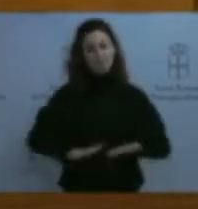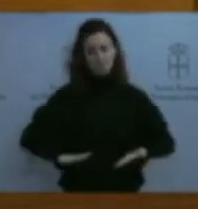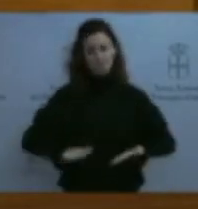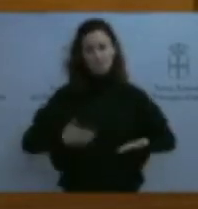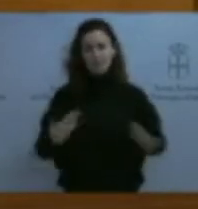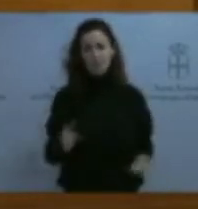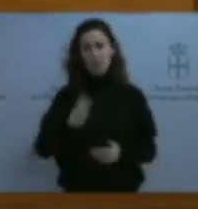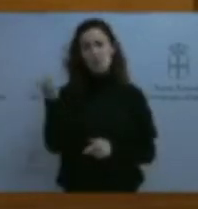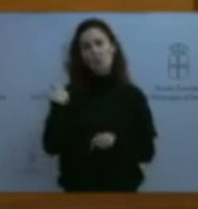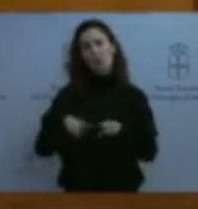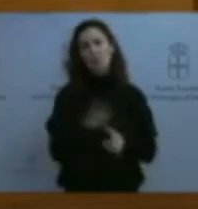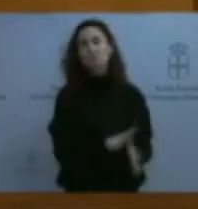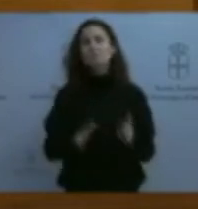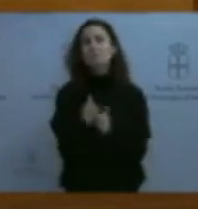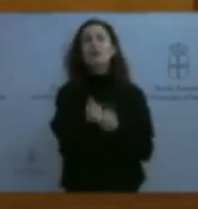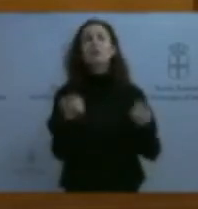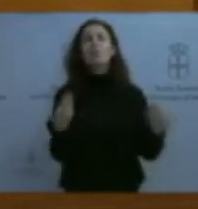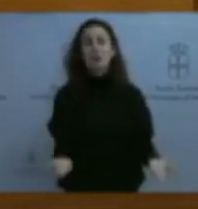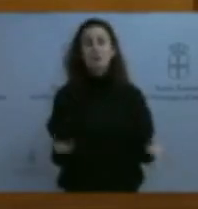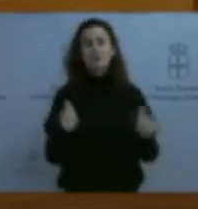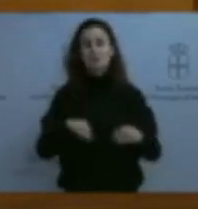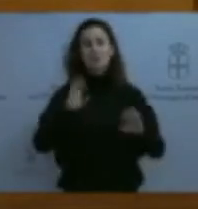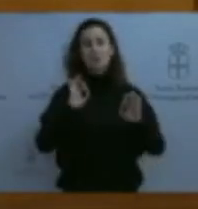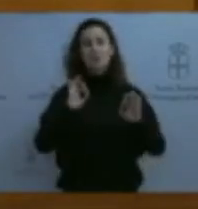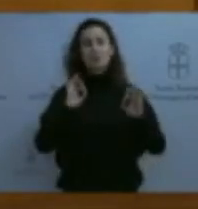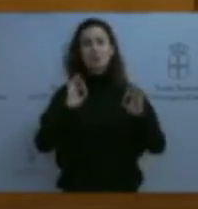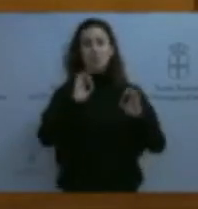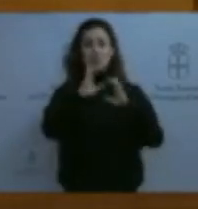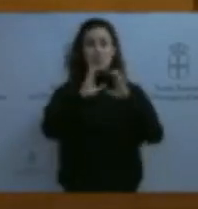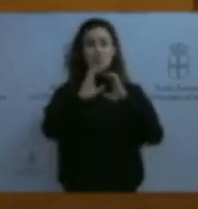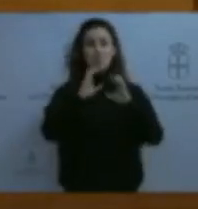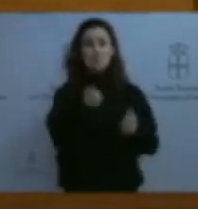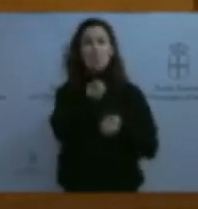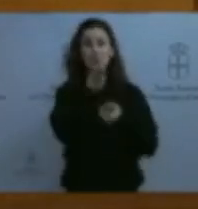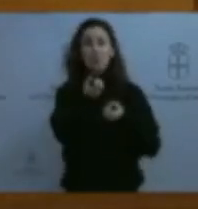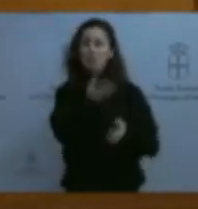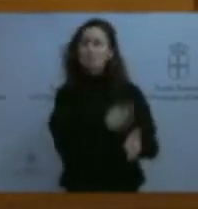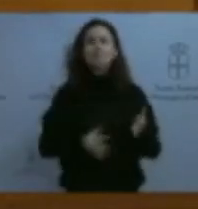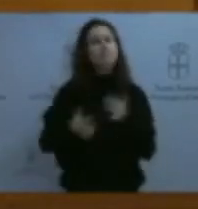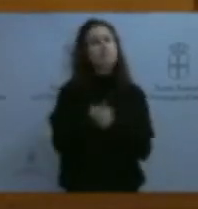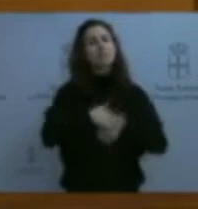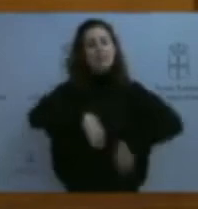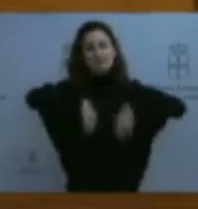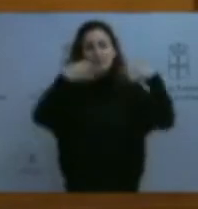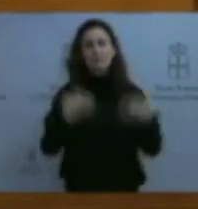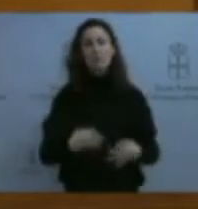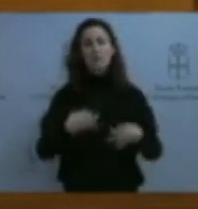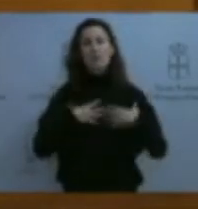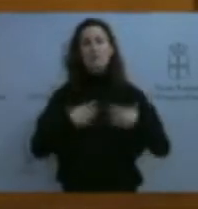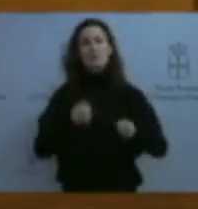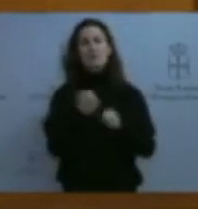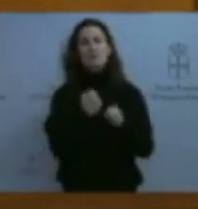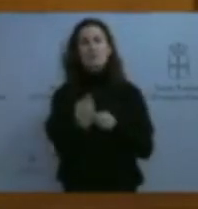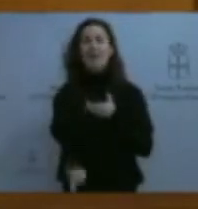Otra cosa primordial es la comunicación, que debe ser una prioridad en seguridad y salud laboral. La sensibilización y participación de